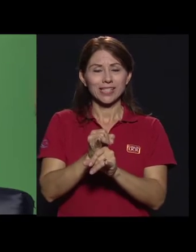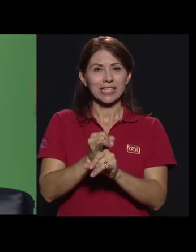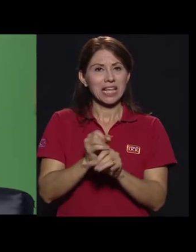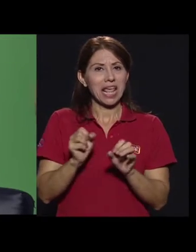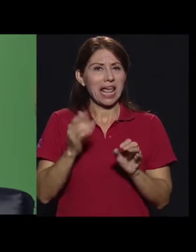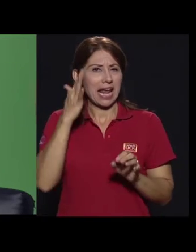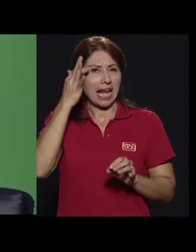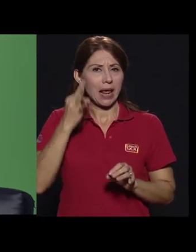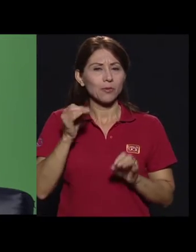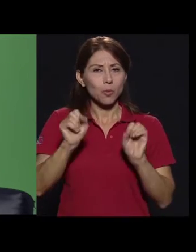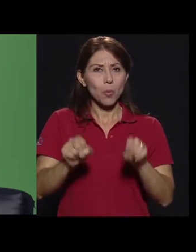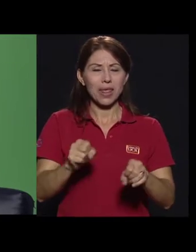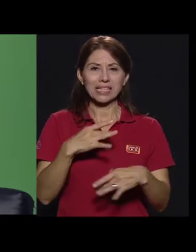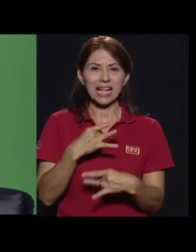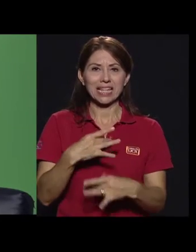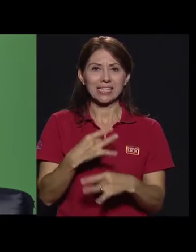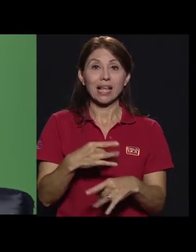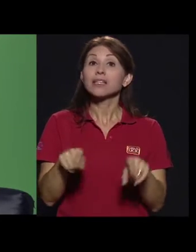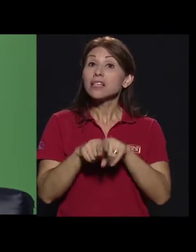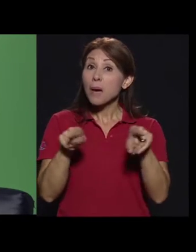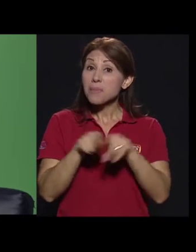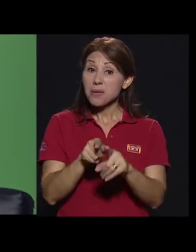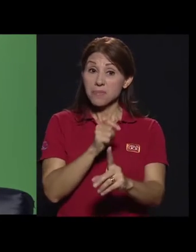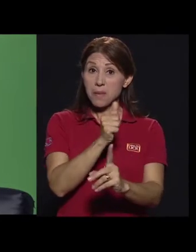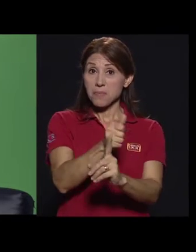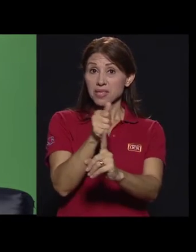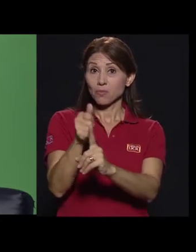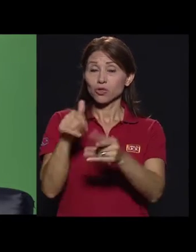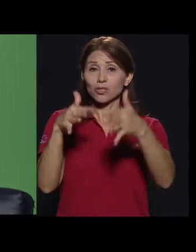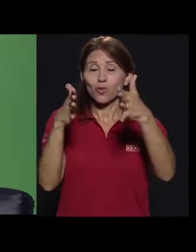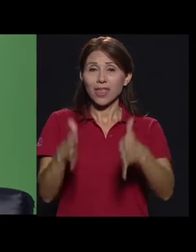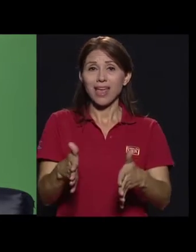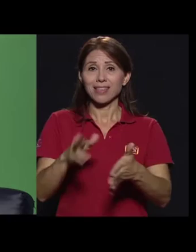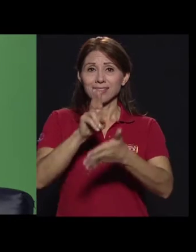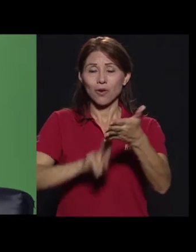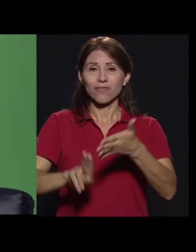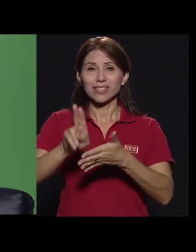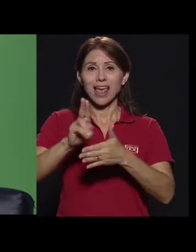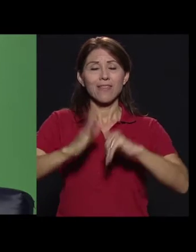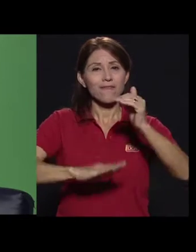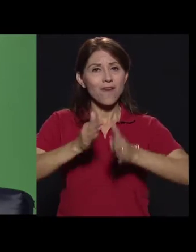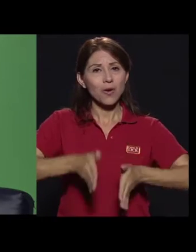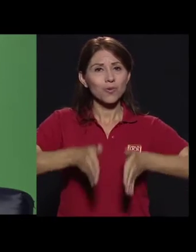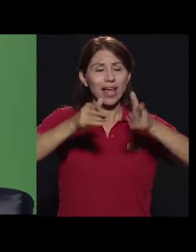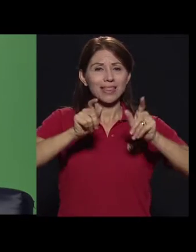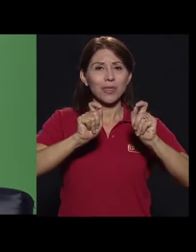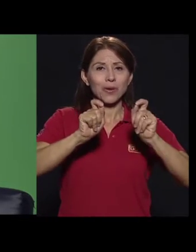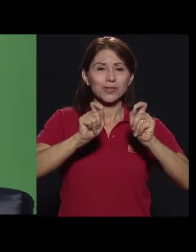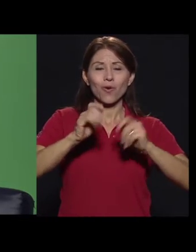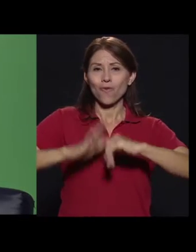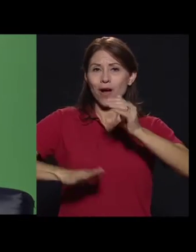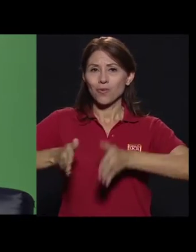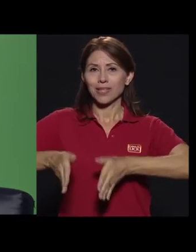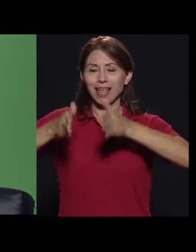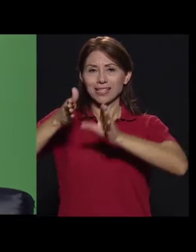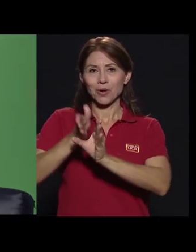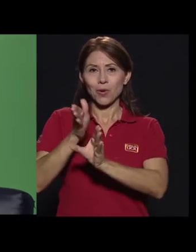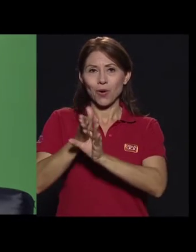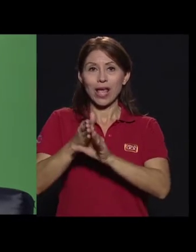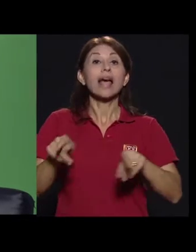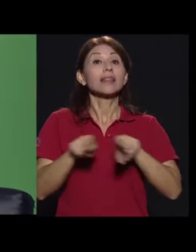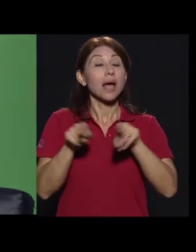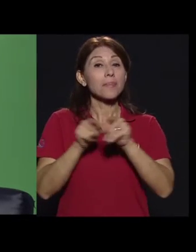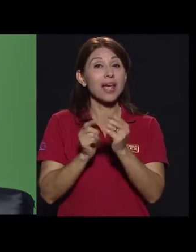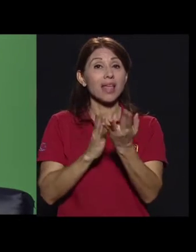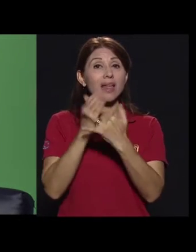interesadas, a los mismos estudiantes de la Universidad de la Facultad de Educación, Facultad de Psicología, y en nuestras redes sociales también lo hemos